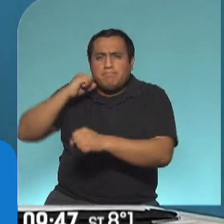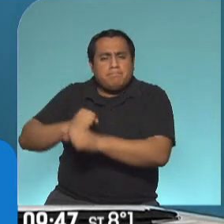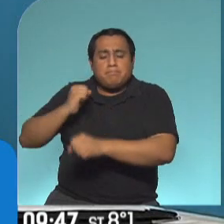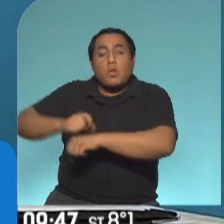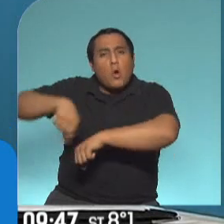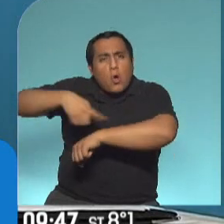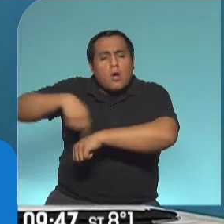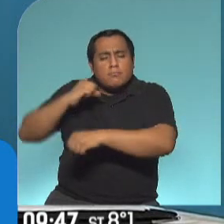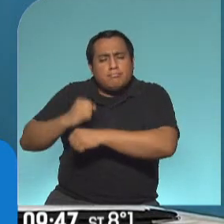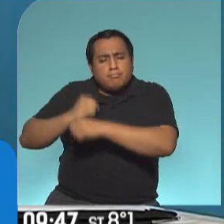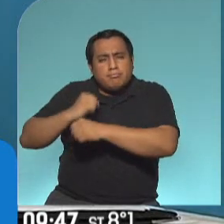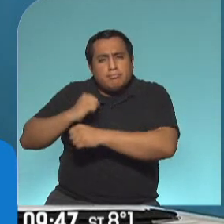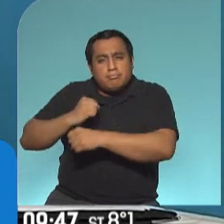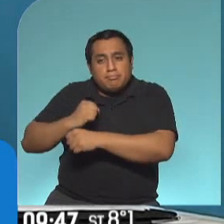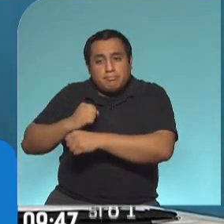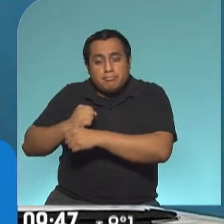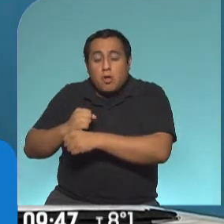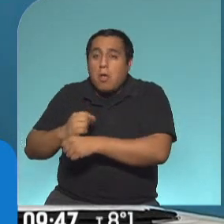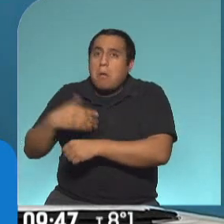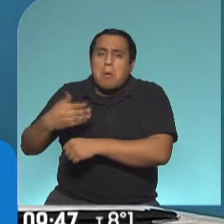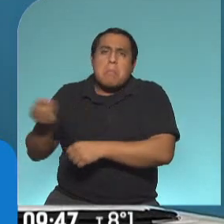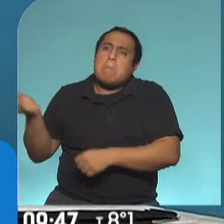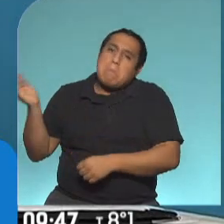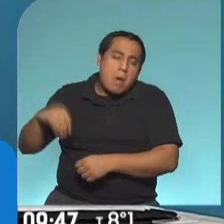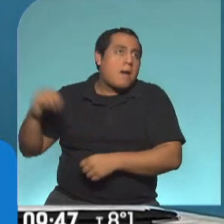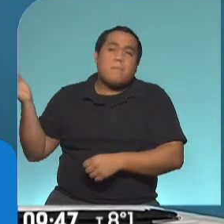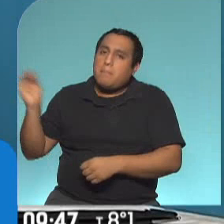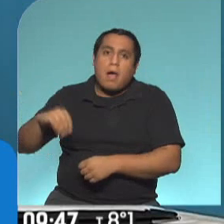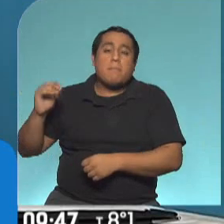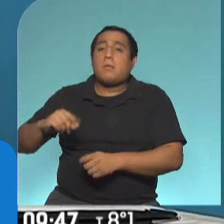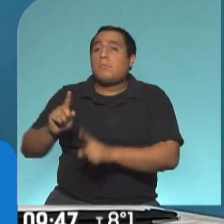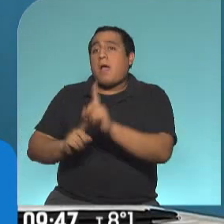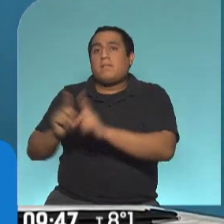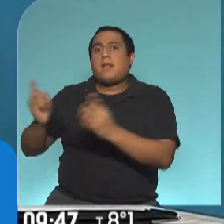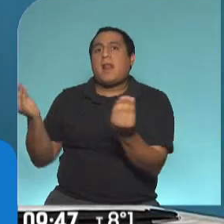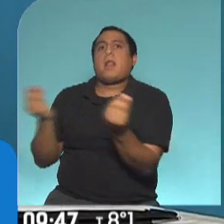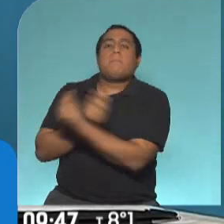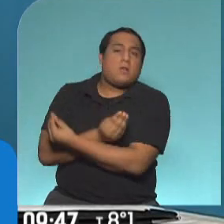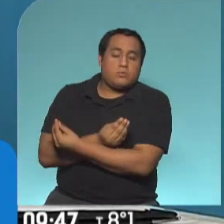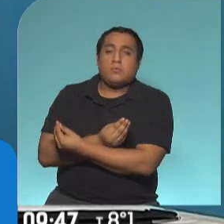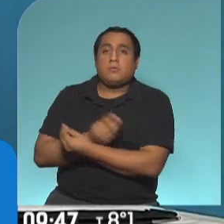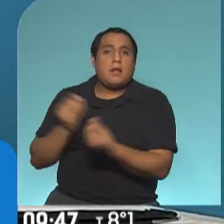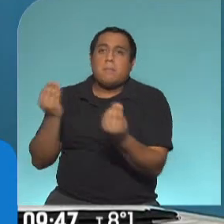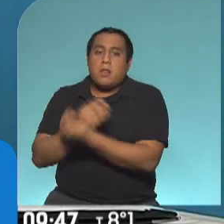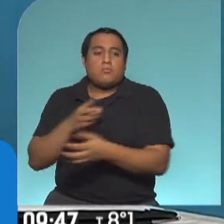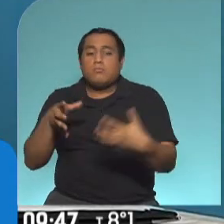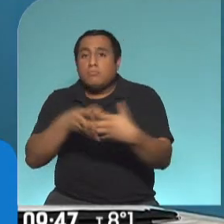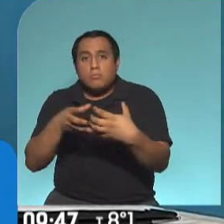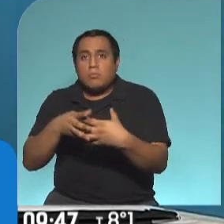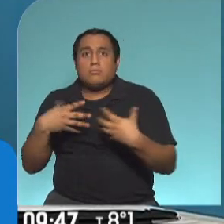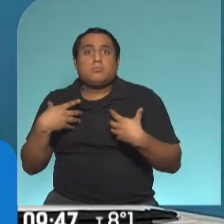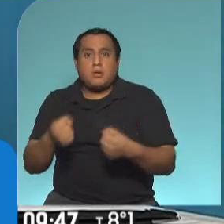de trabajo muchas veces se ven duplicadas porque debemos reemplazar a aquellos aquel personal de salud que está